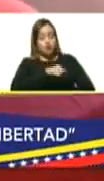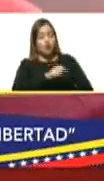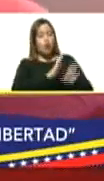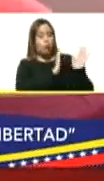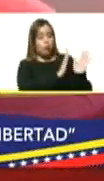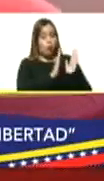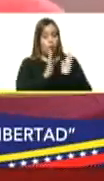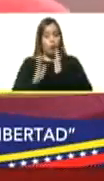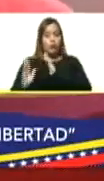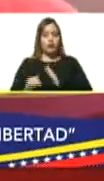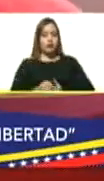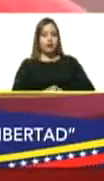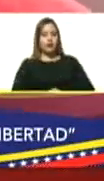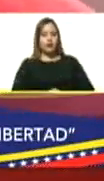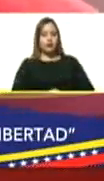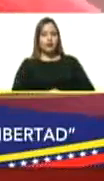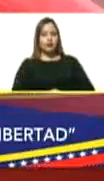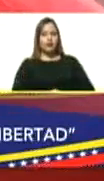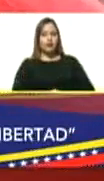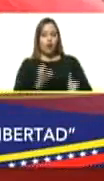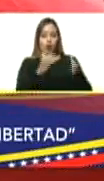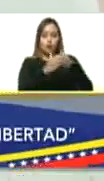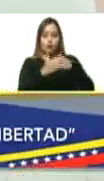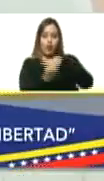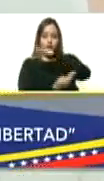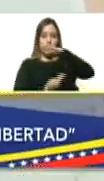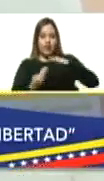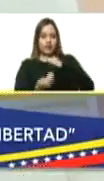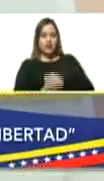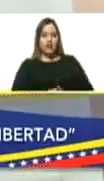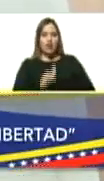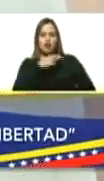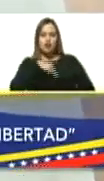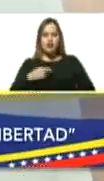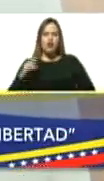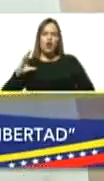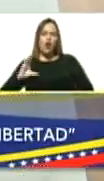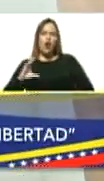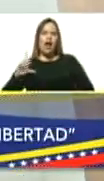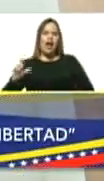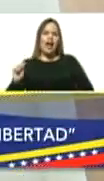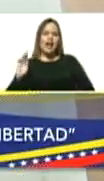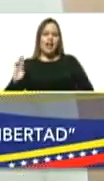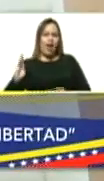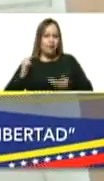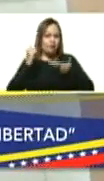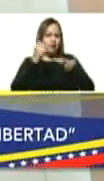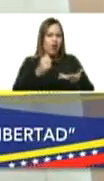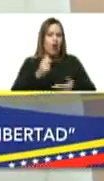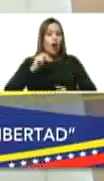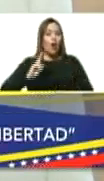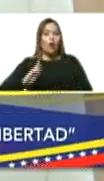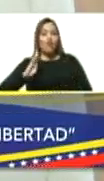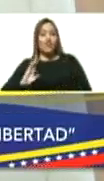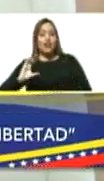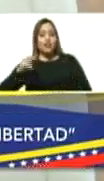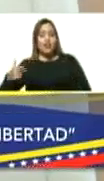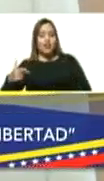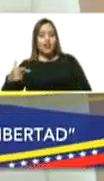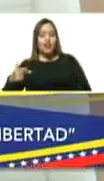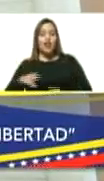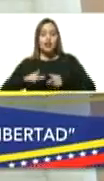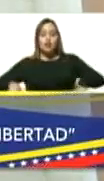organizados con las organizaciones de base, lo que son nuestros CLAP, nuestra VCH, nuestros cuadrantes de